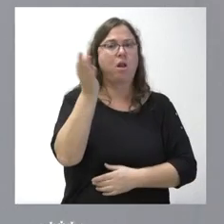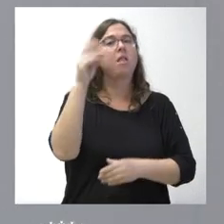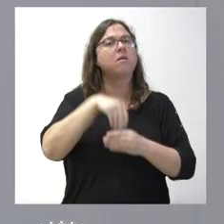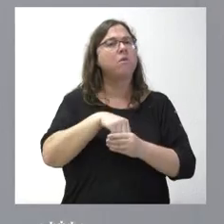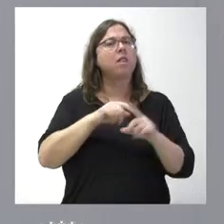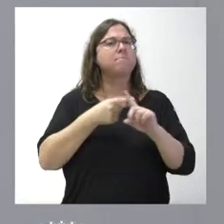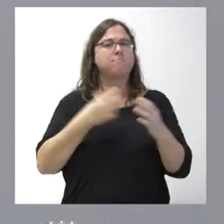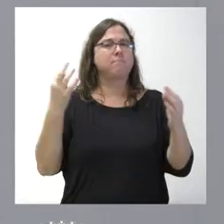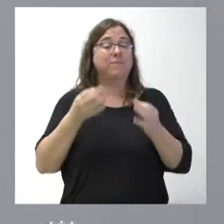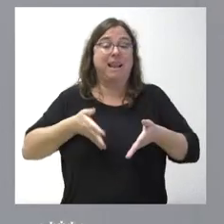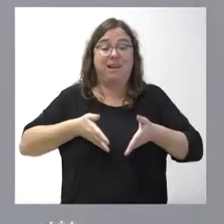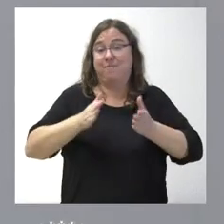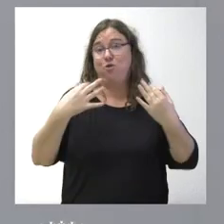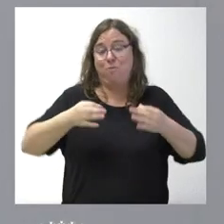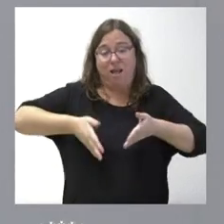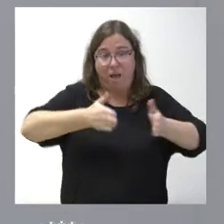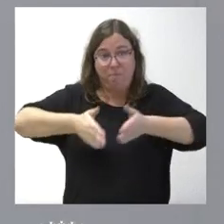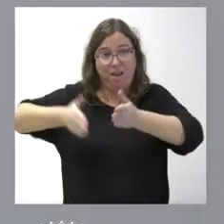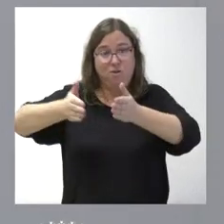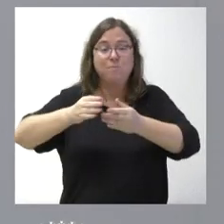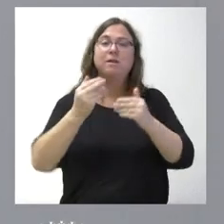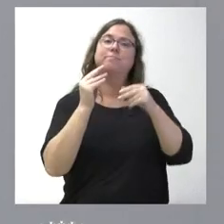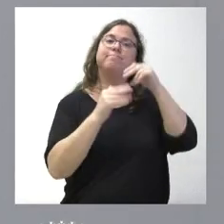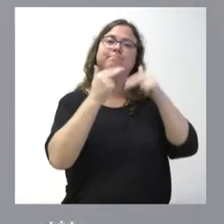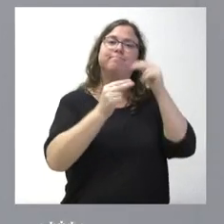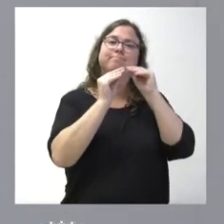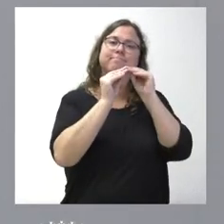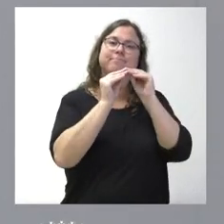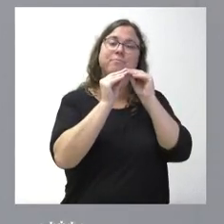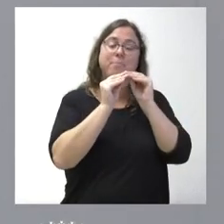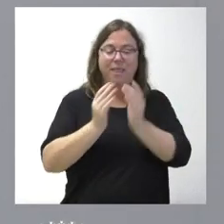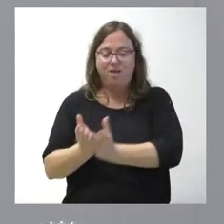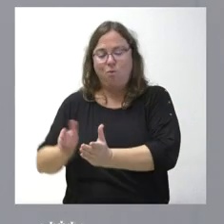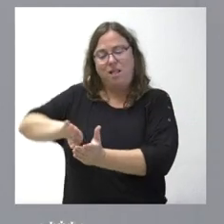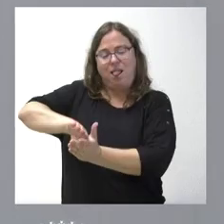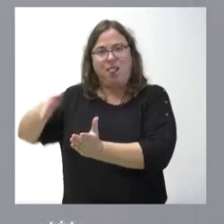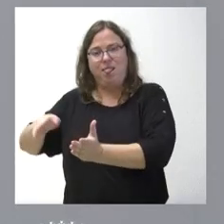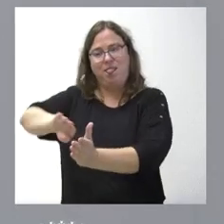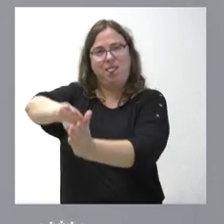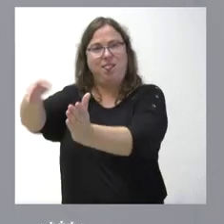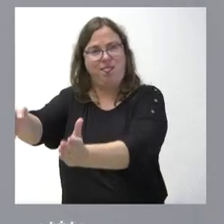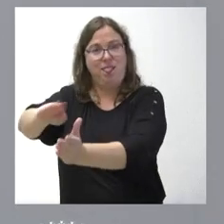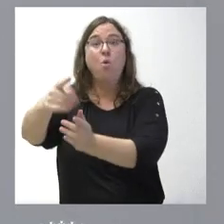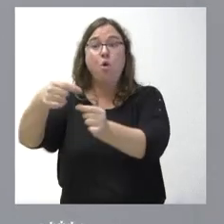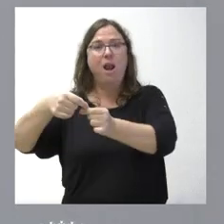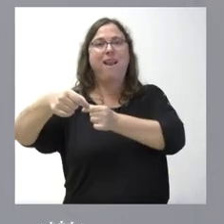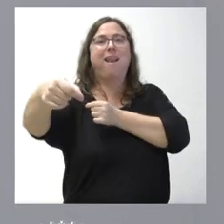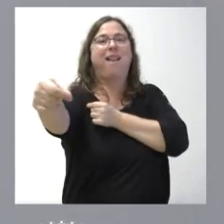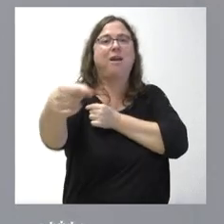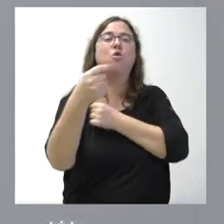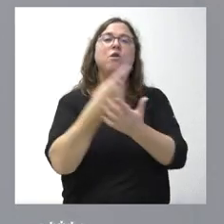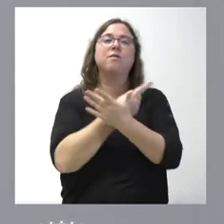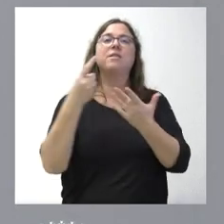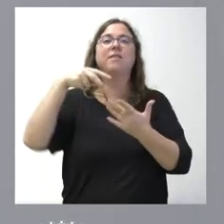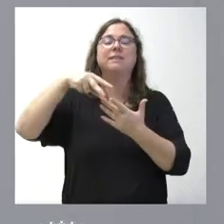además de la red de caminos la construcción de siete pasos salvac cunetas uno de ellos de 16 m de longitud y la instalación